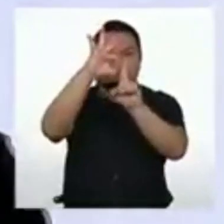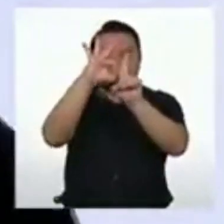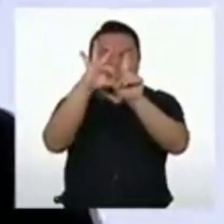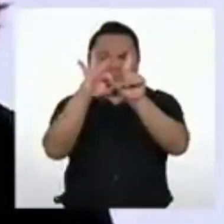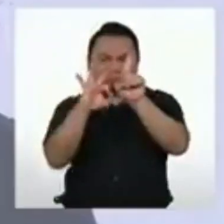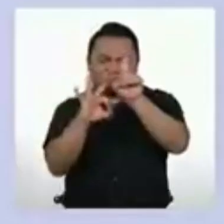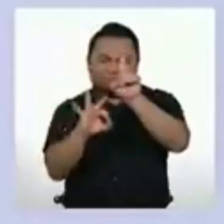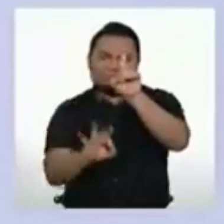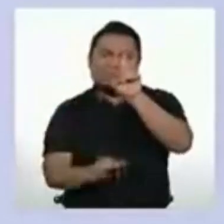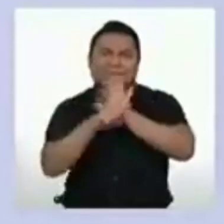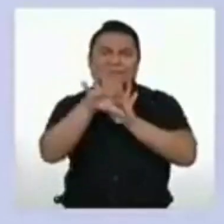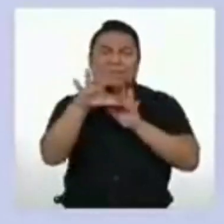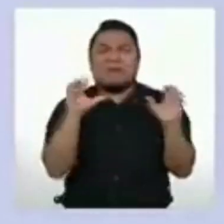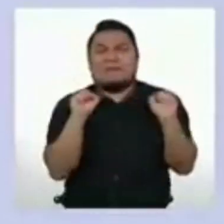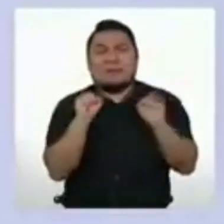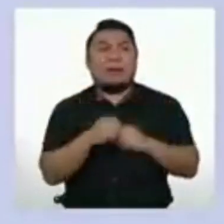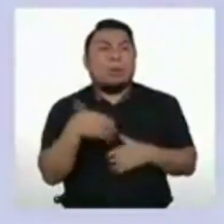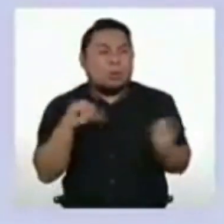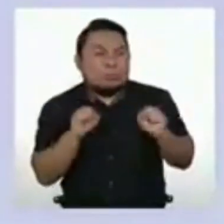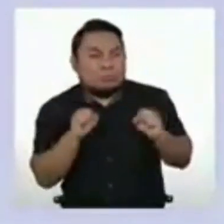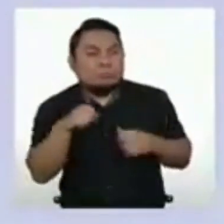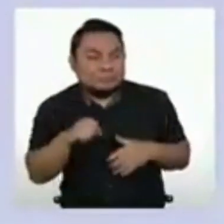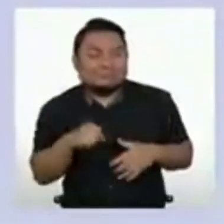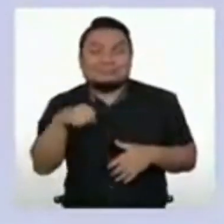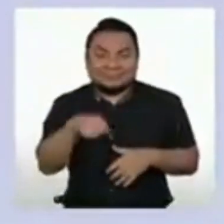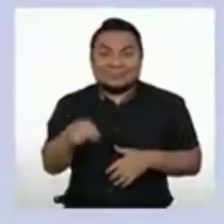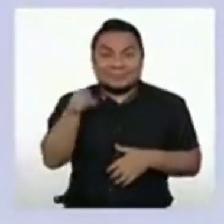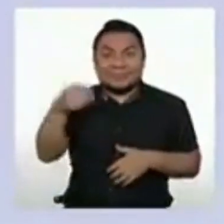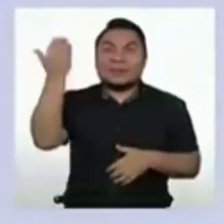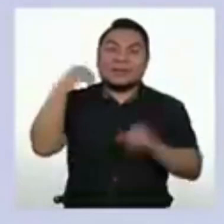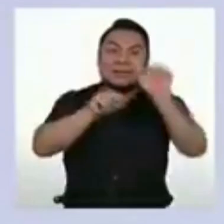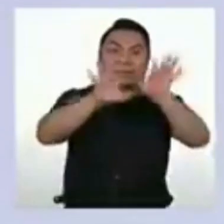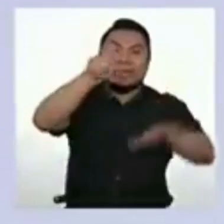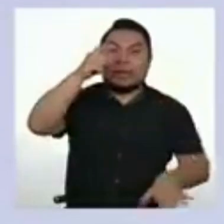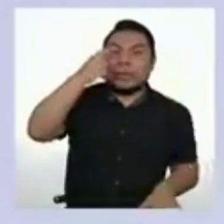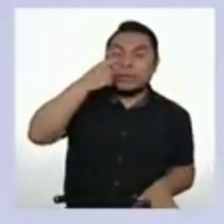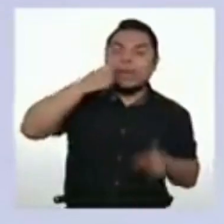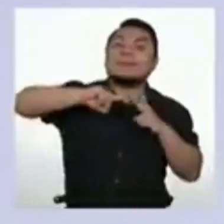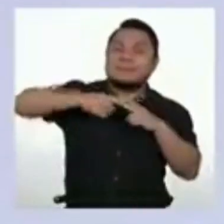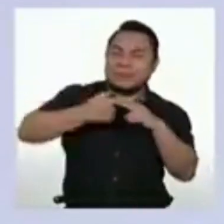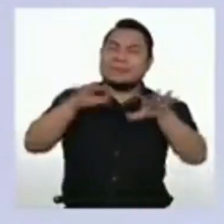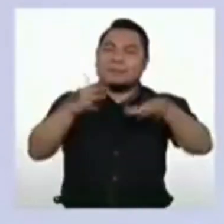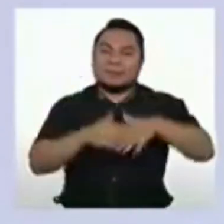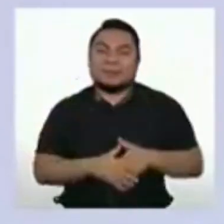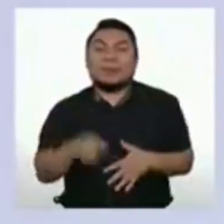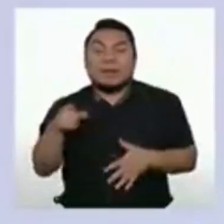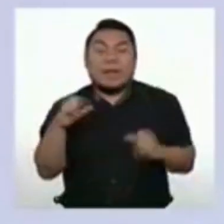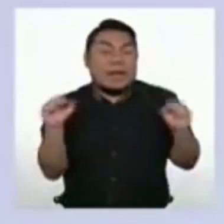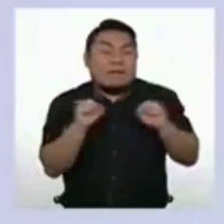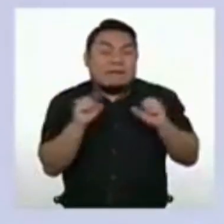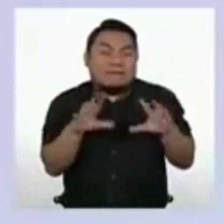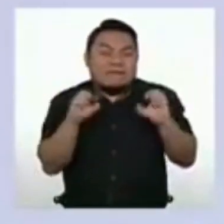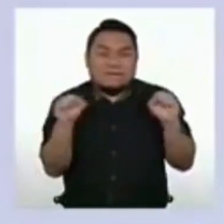qué frío! Así es, y eso sucede a partir del 15 de junio aproximadamente, en pleno